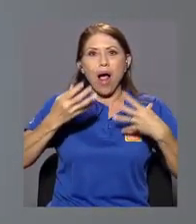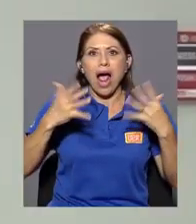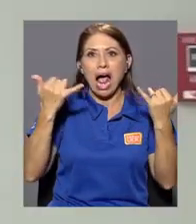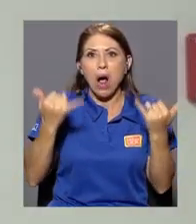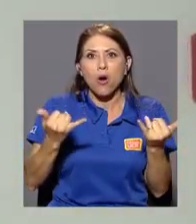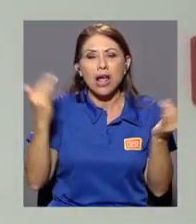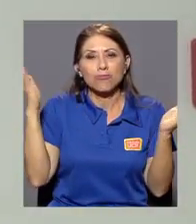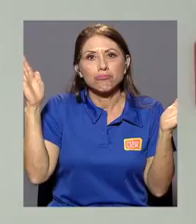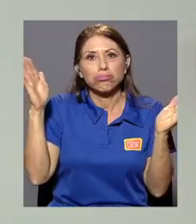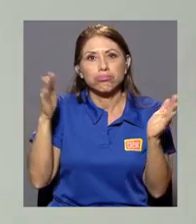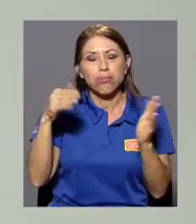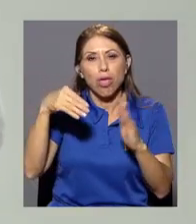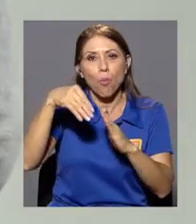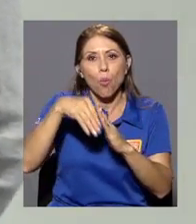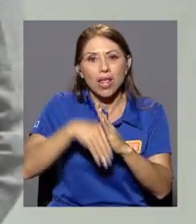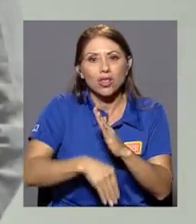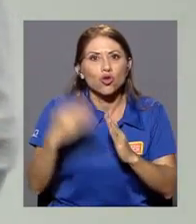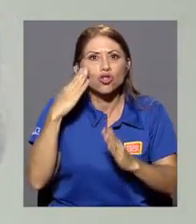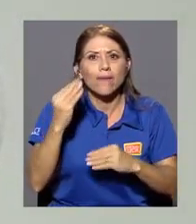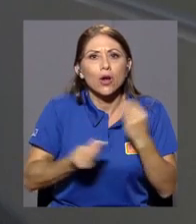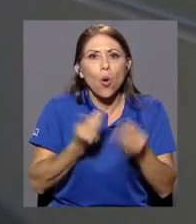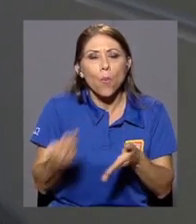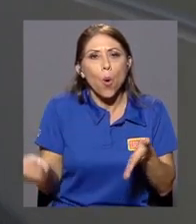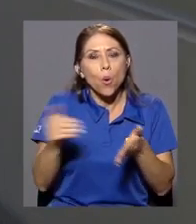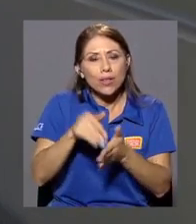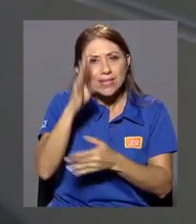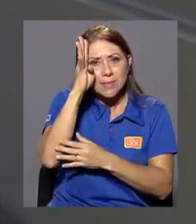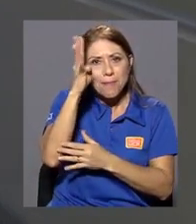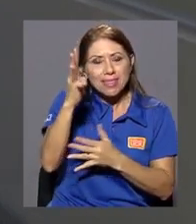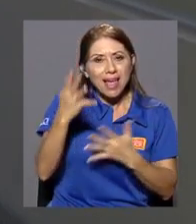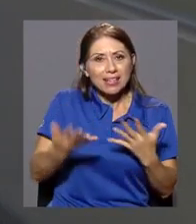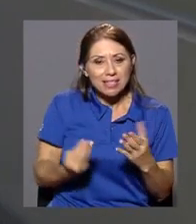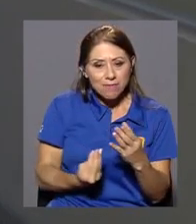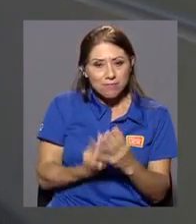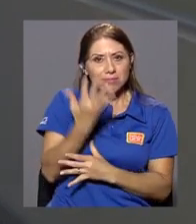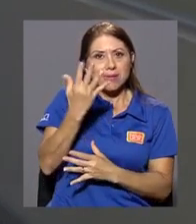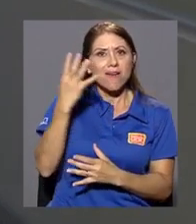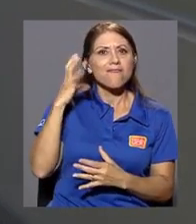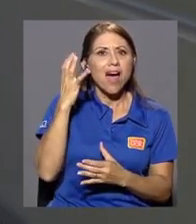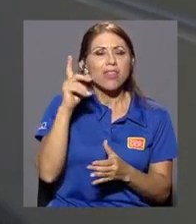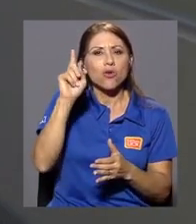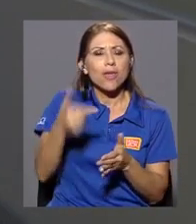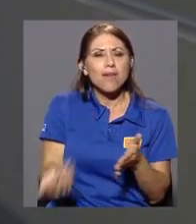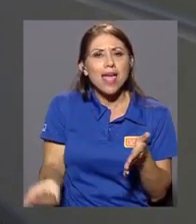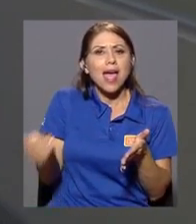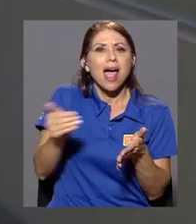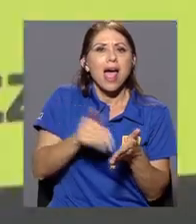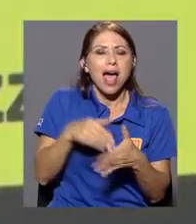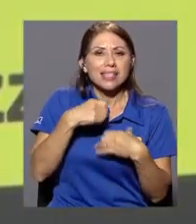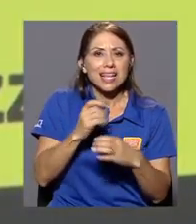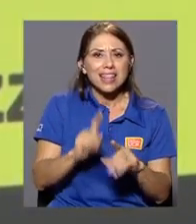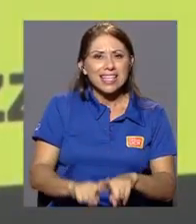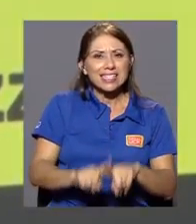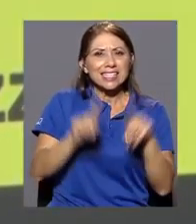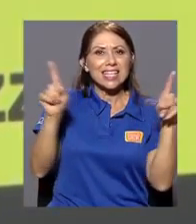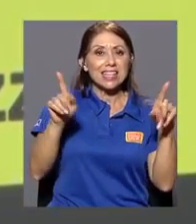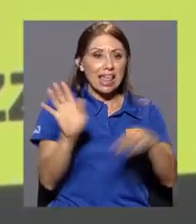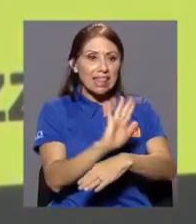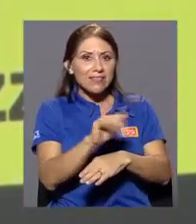muriéndose y como que no sabe cómo reinventarse. La radio tiene que volverse a ser distinta, la televisión tampoco encuentra su